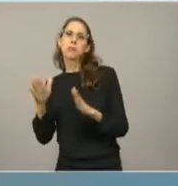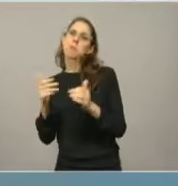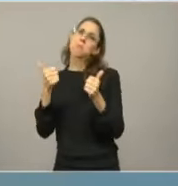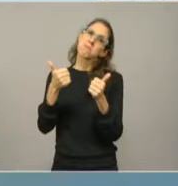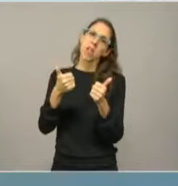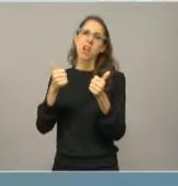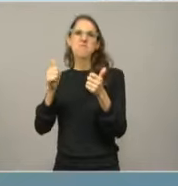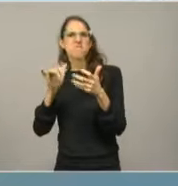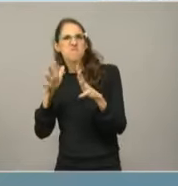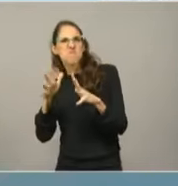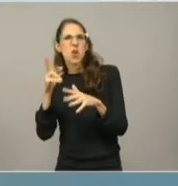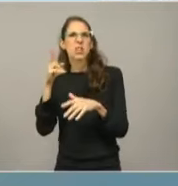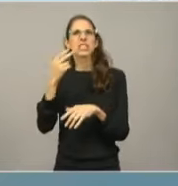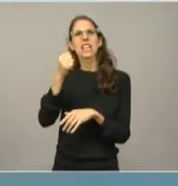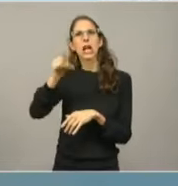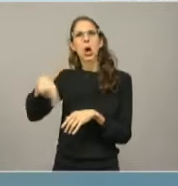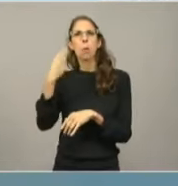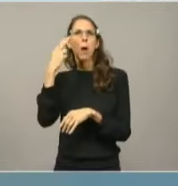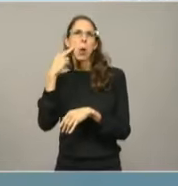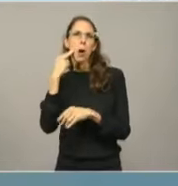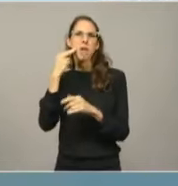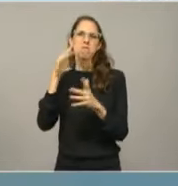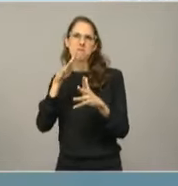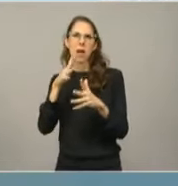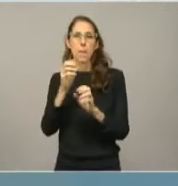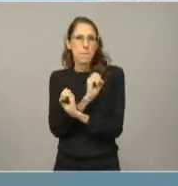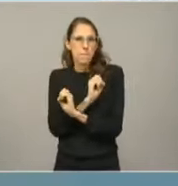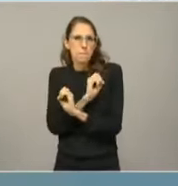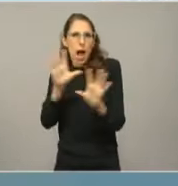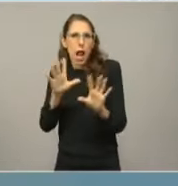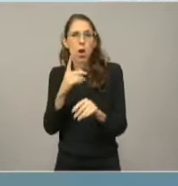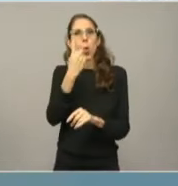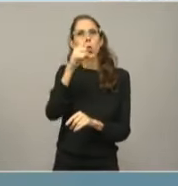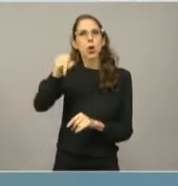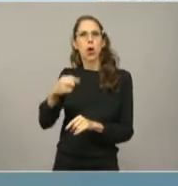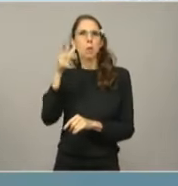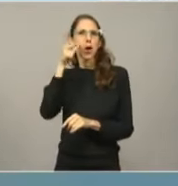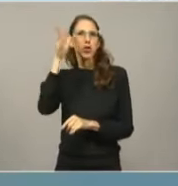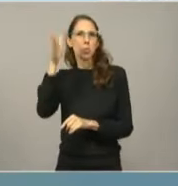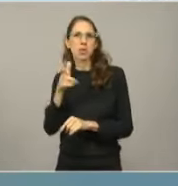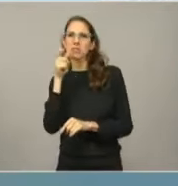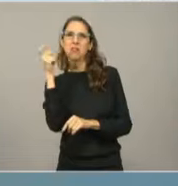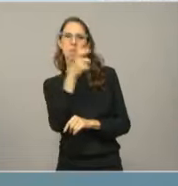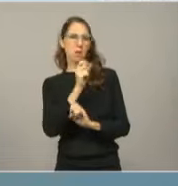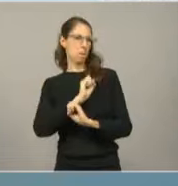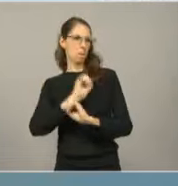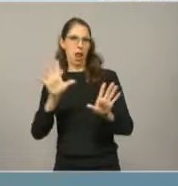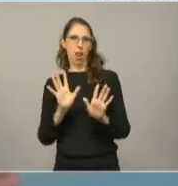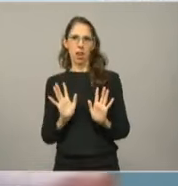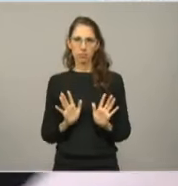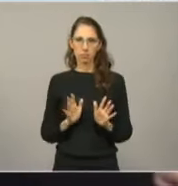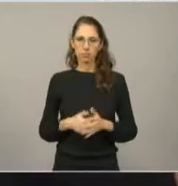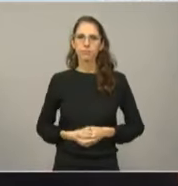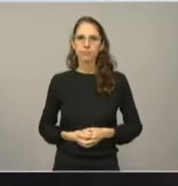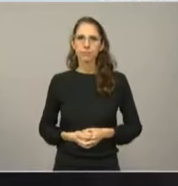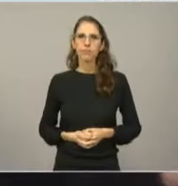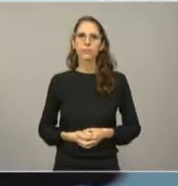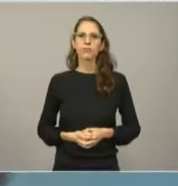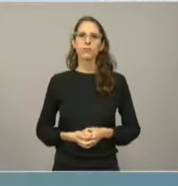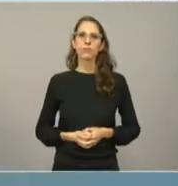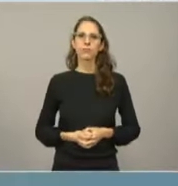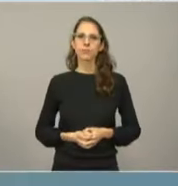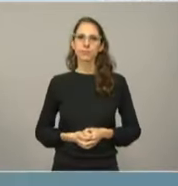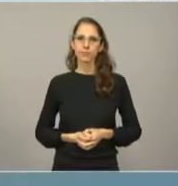regular el 6,9 solamente dicen que es mala o muy mala el 1,8 por de la población eh